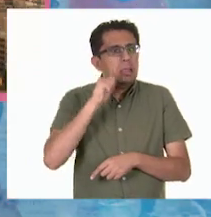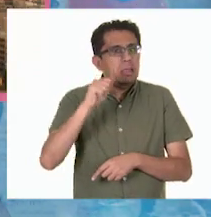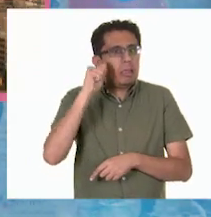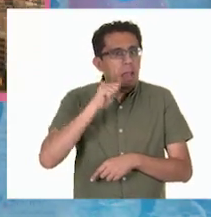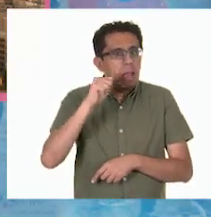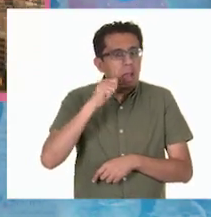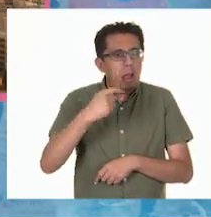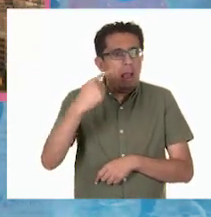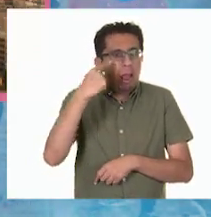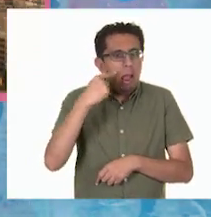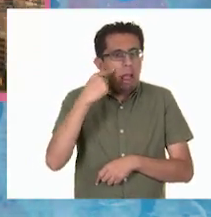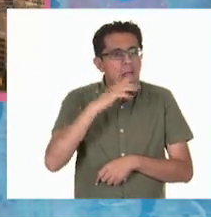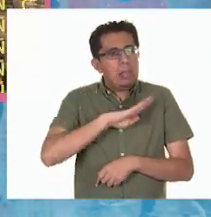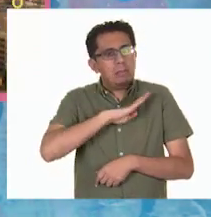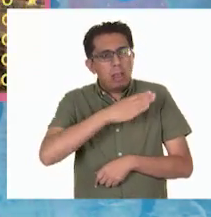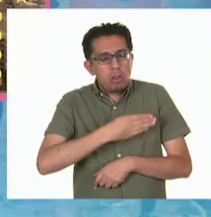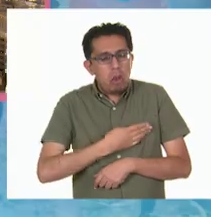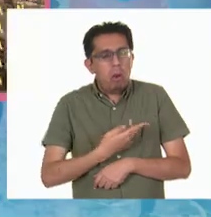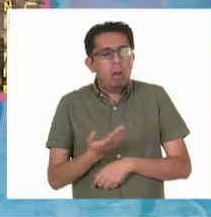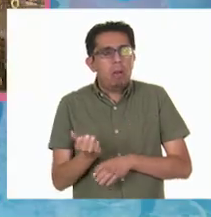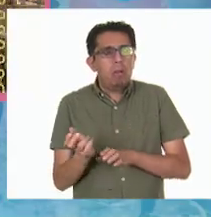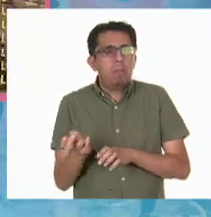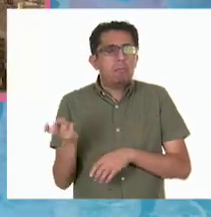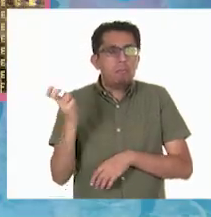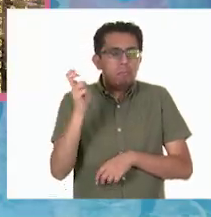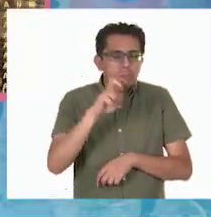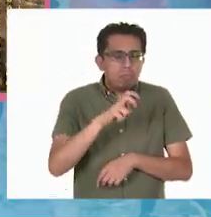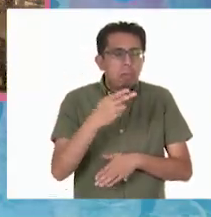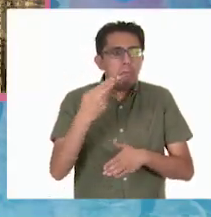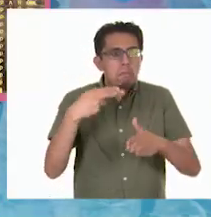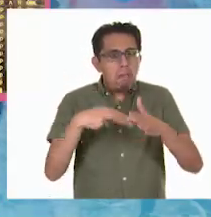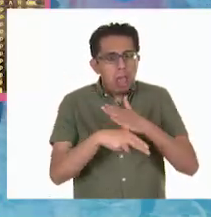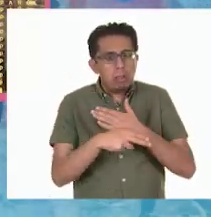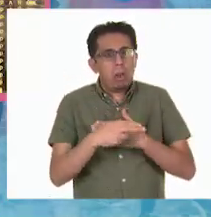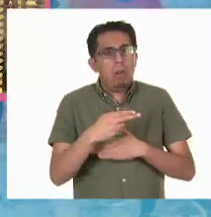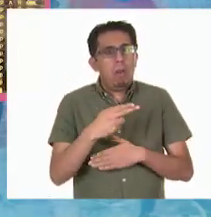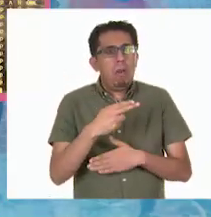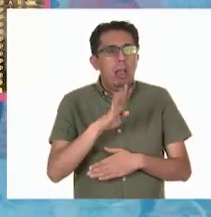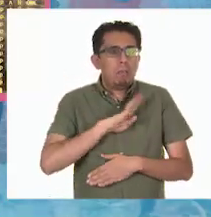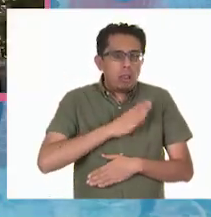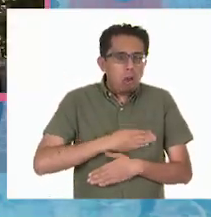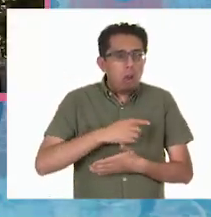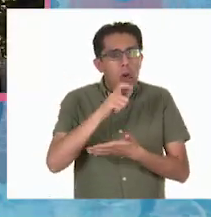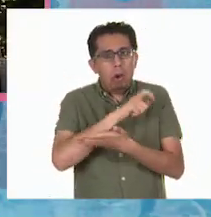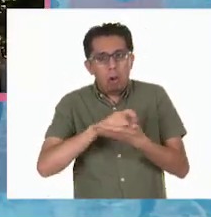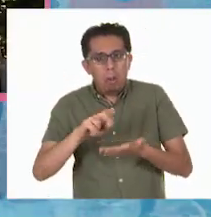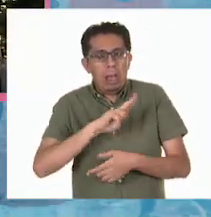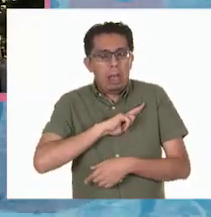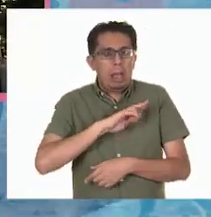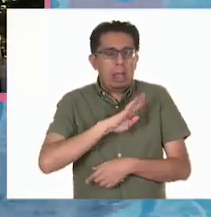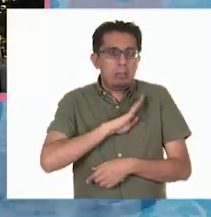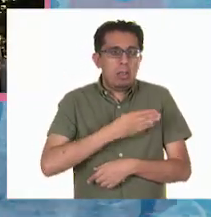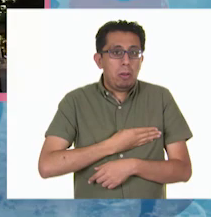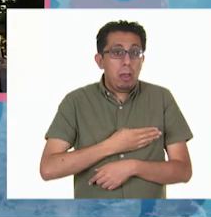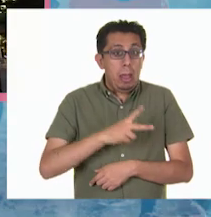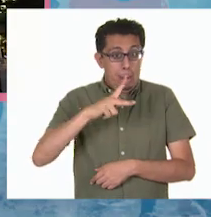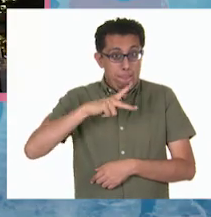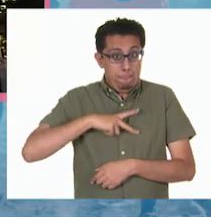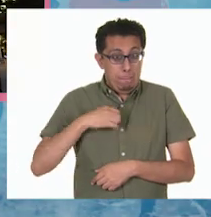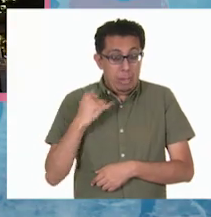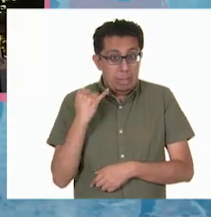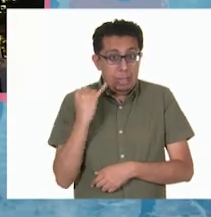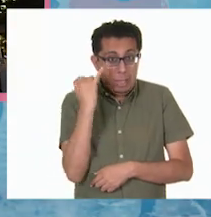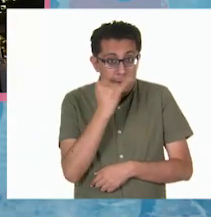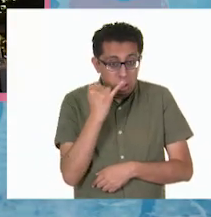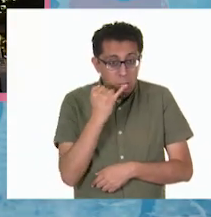Tomas el metro en español, compras en español, todo lo haces en español. Entonces, escribir desde tu propia lengua es un